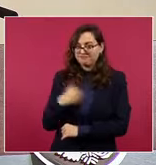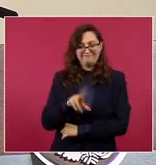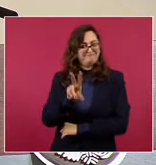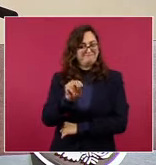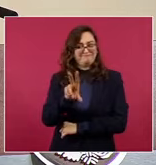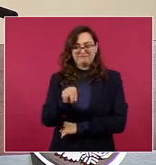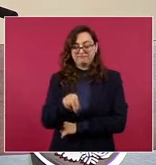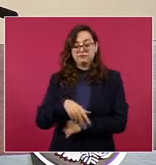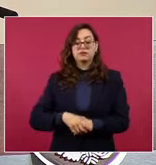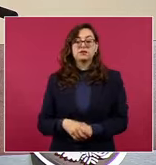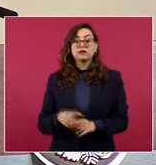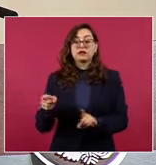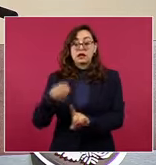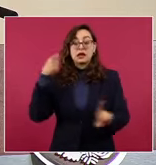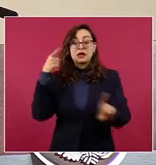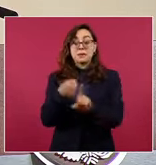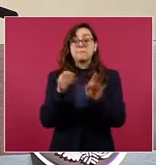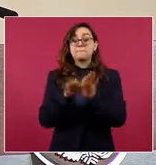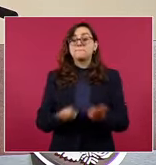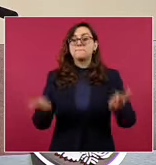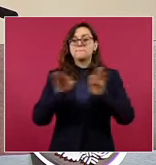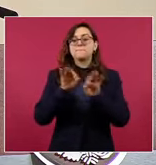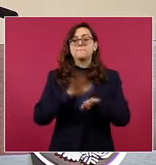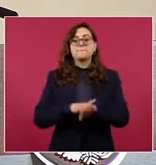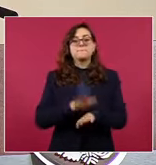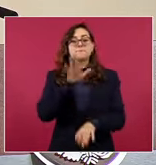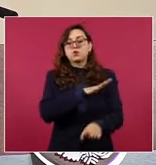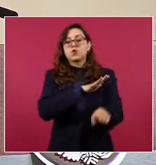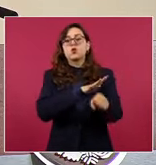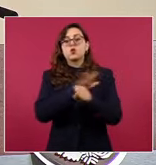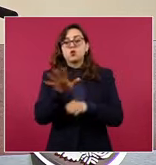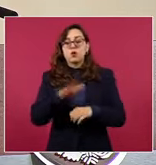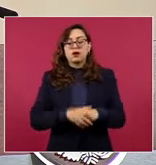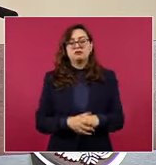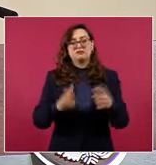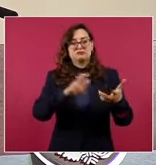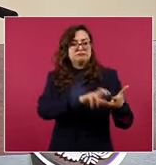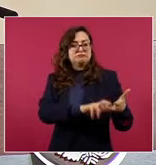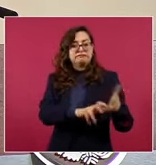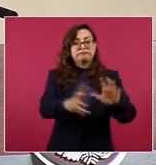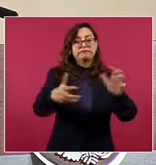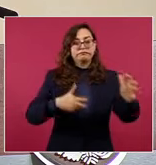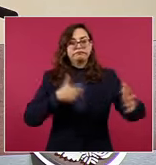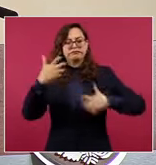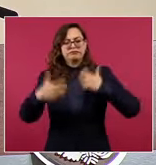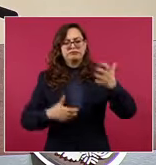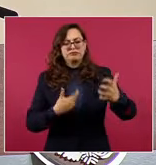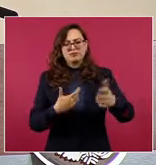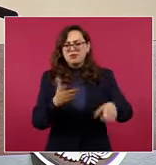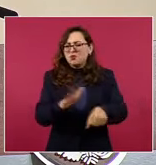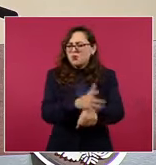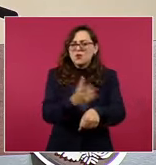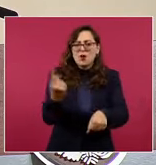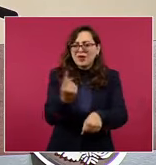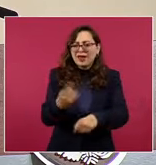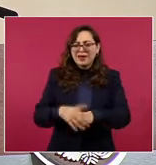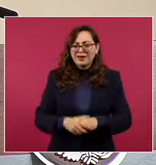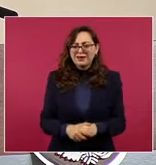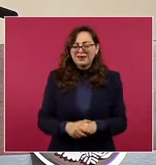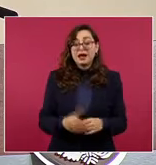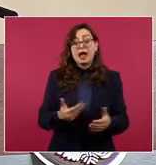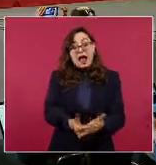Estrategia Nacional de Seguridad es la atención a las causas estructurales de las violencias, que se atienden con programas